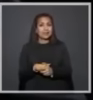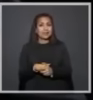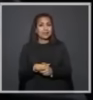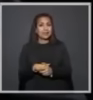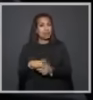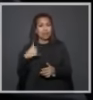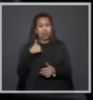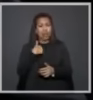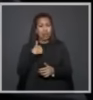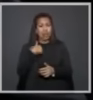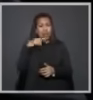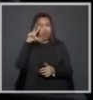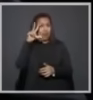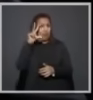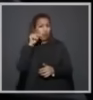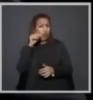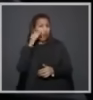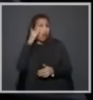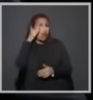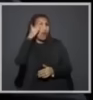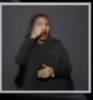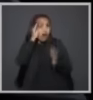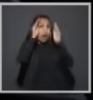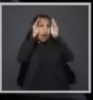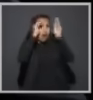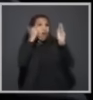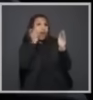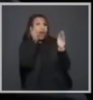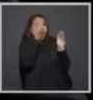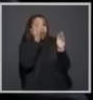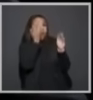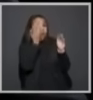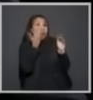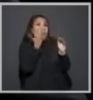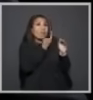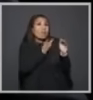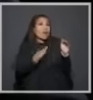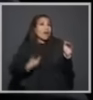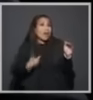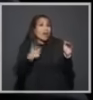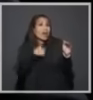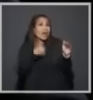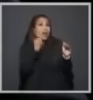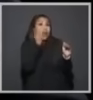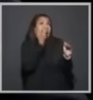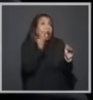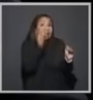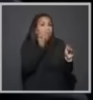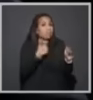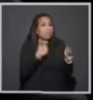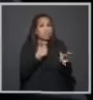no es un fin, aunque algunos piensen de otra manera.